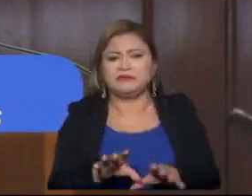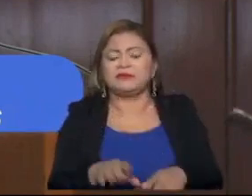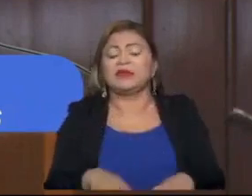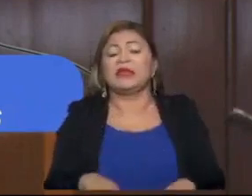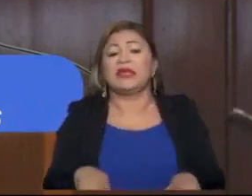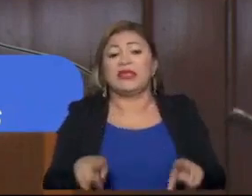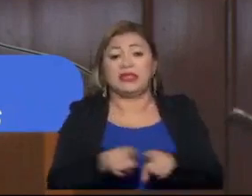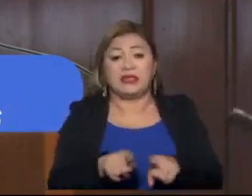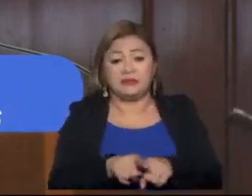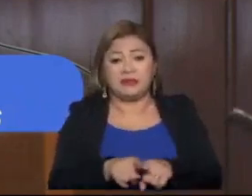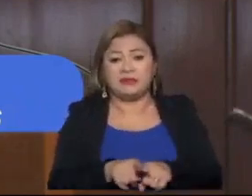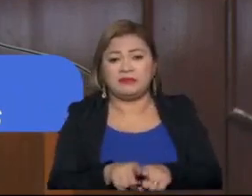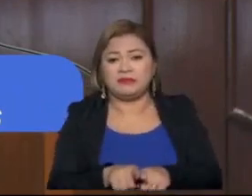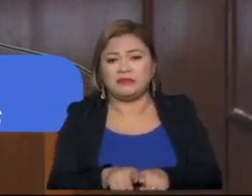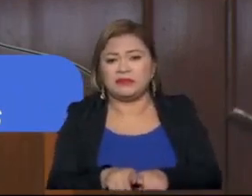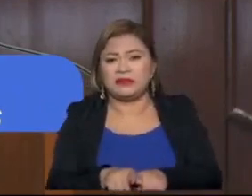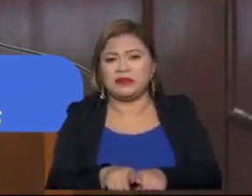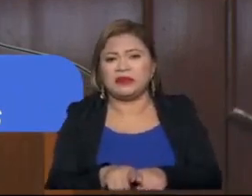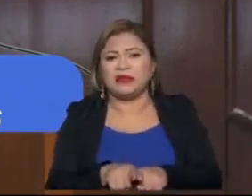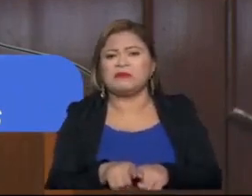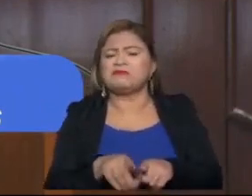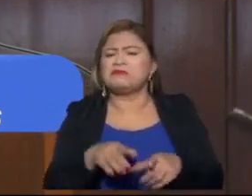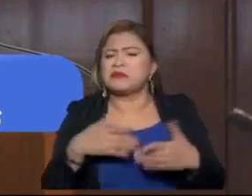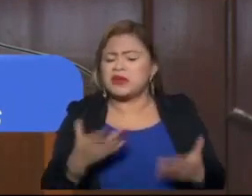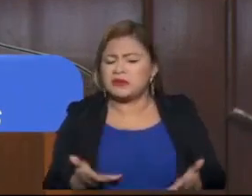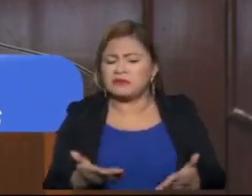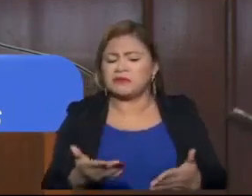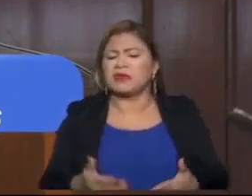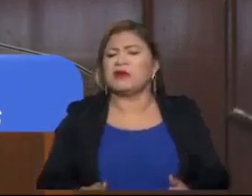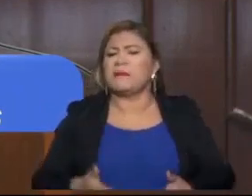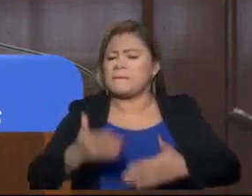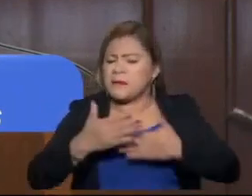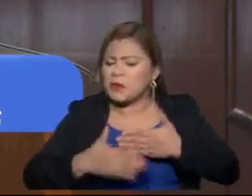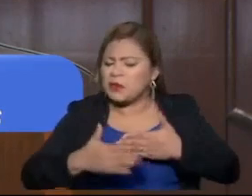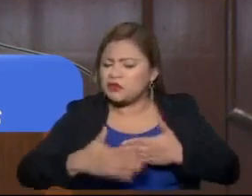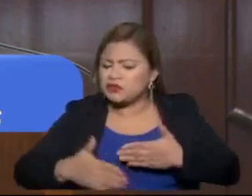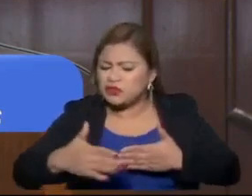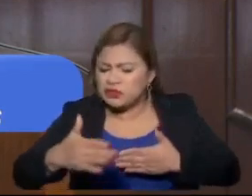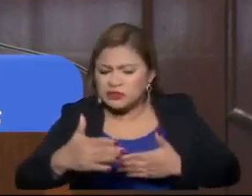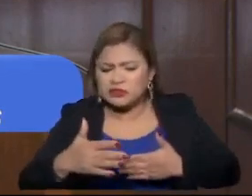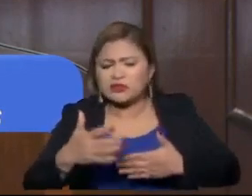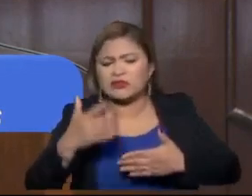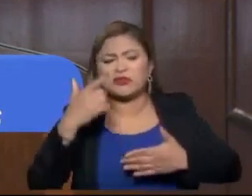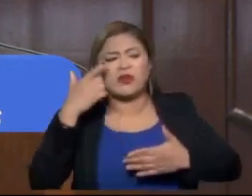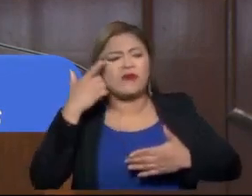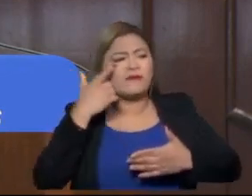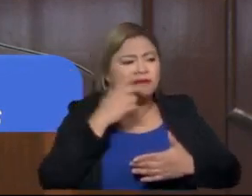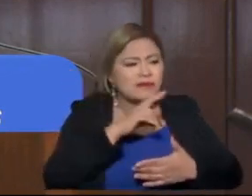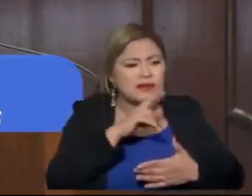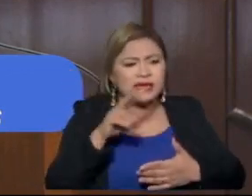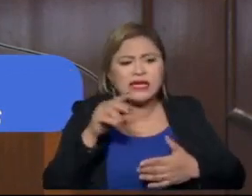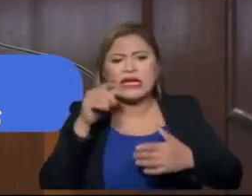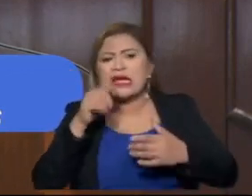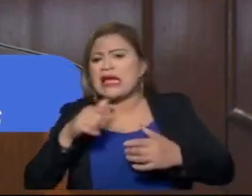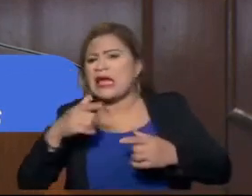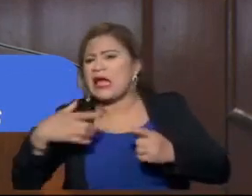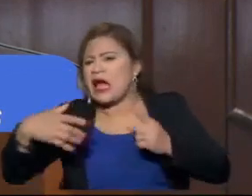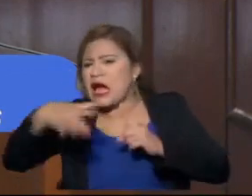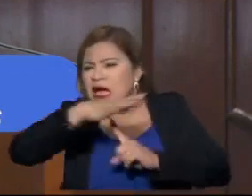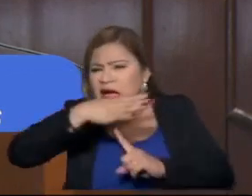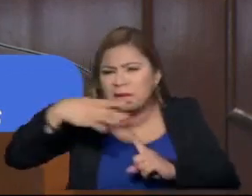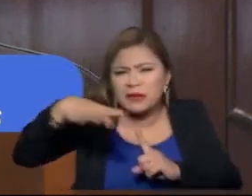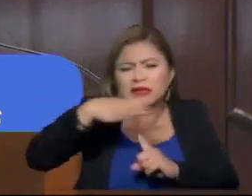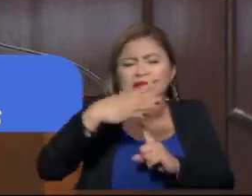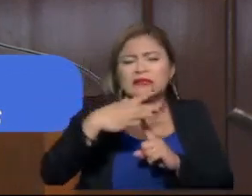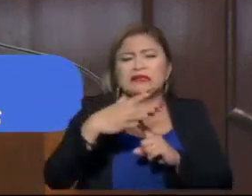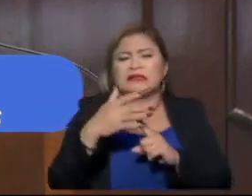hoja de ruta incluye un proceso de auditorías ambientales y técnicas a cargo de un